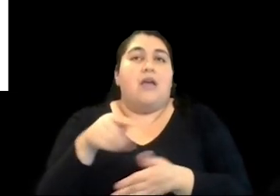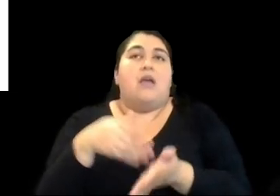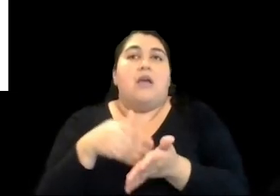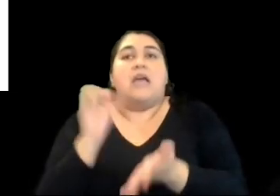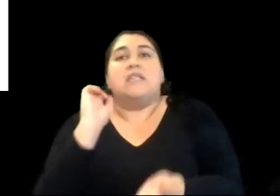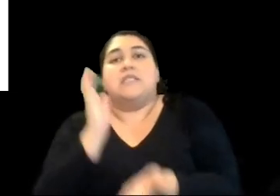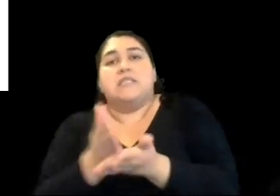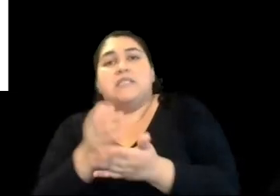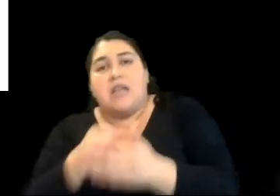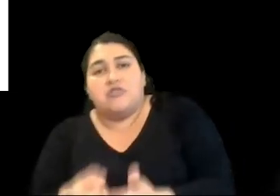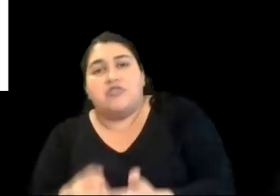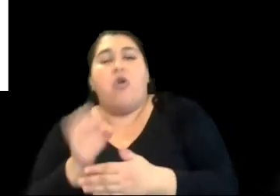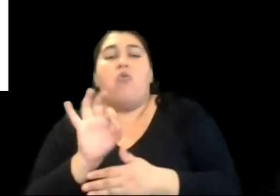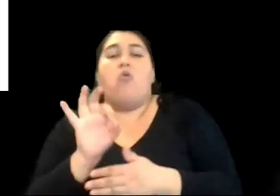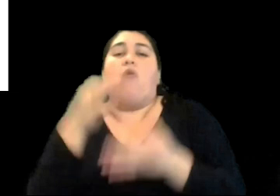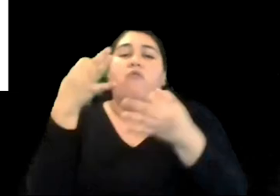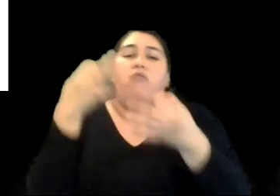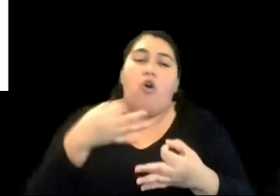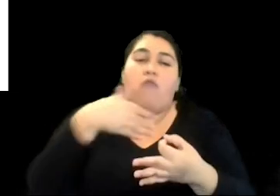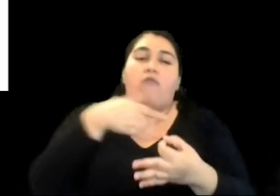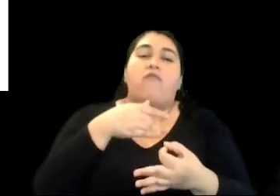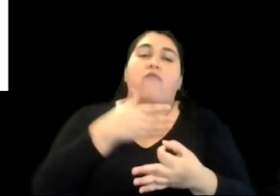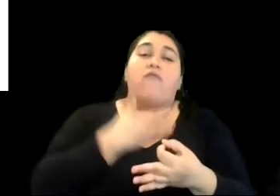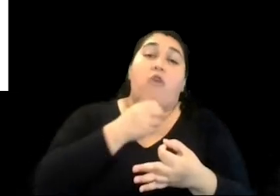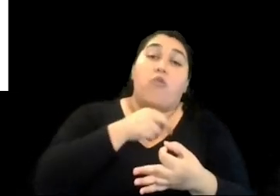establecida como una multa formal o como una multa material.